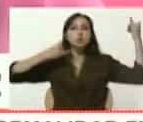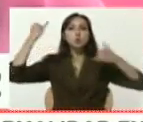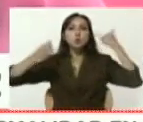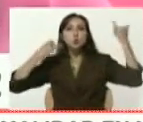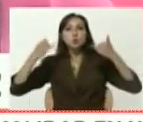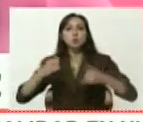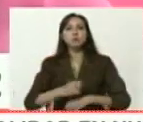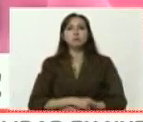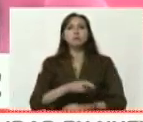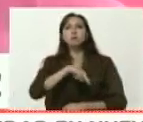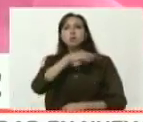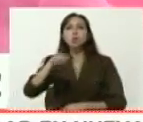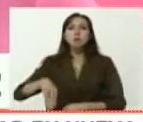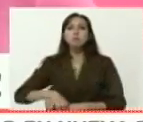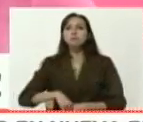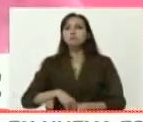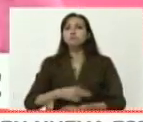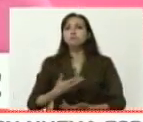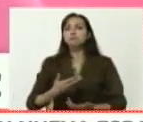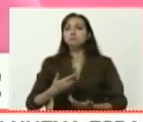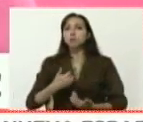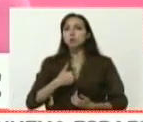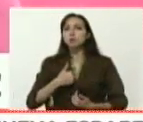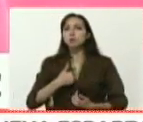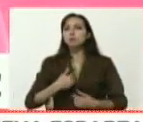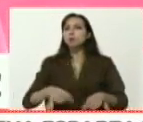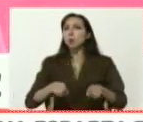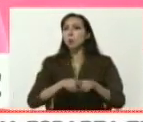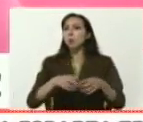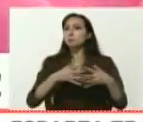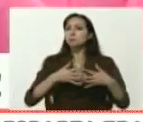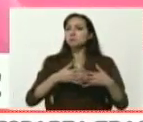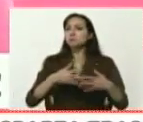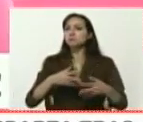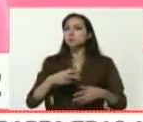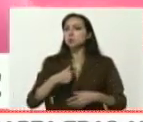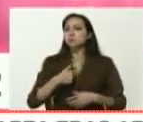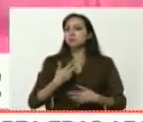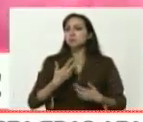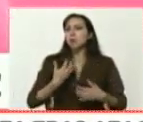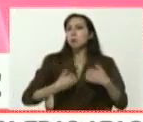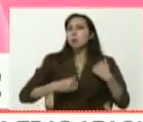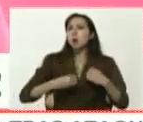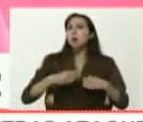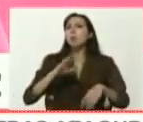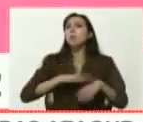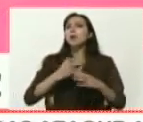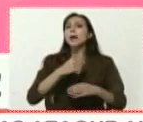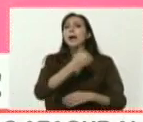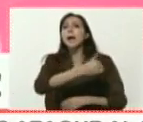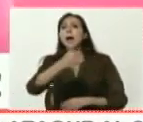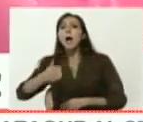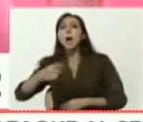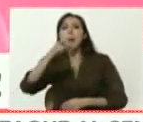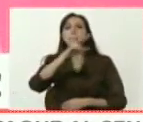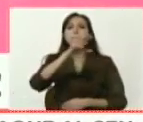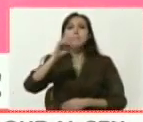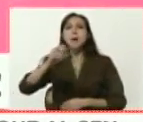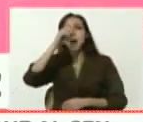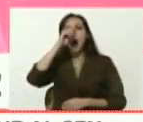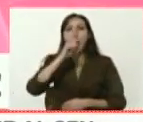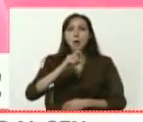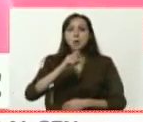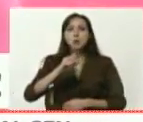históricos, y si yo fuera imperio, que no soy, me preocuparía, porque son 20 años, cada 20 años